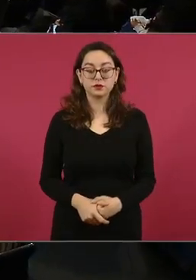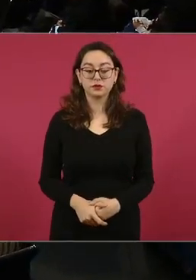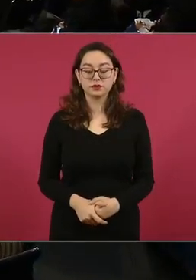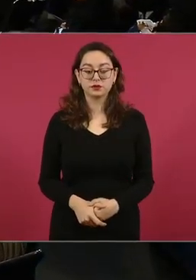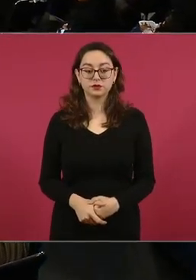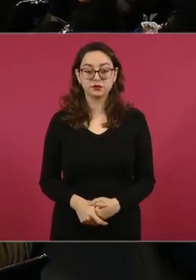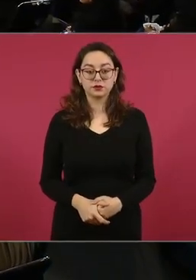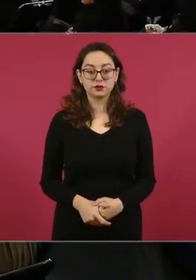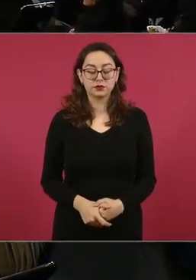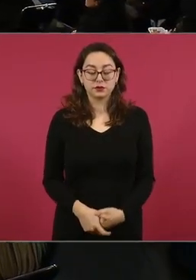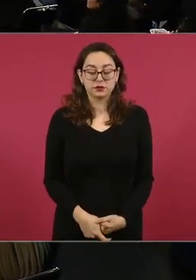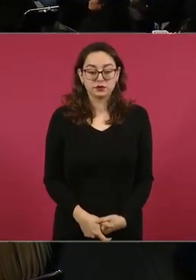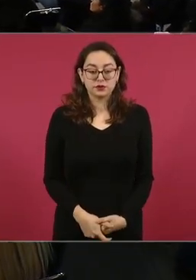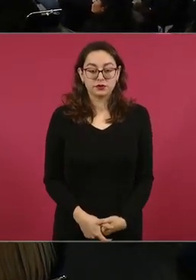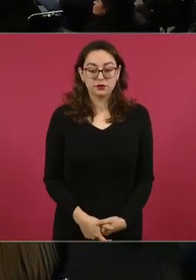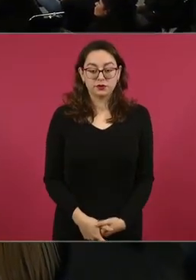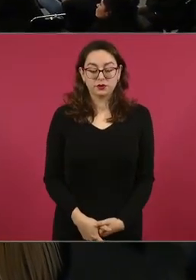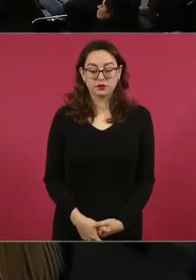sí, aquí está.